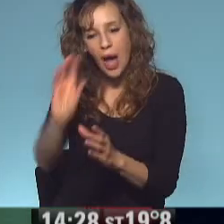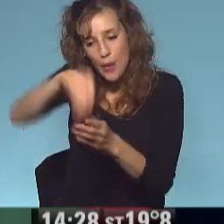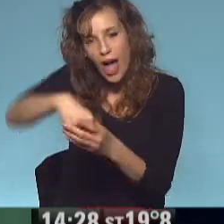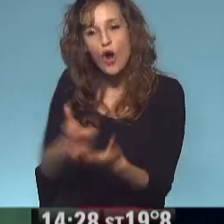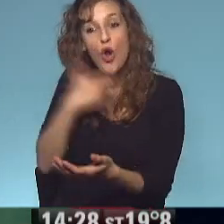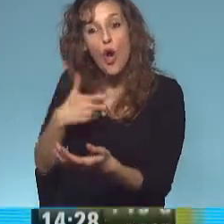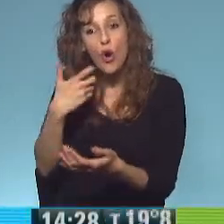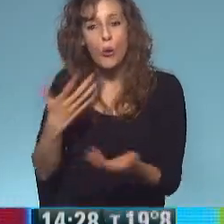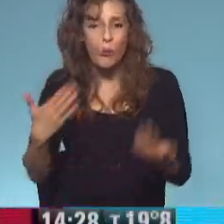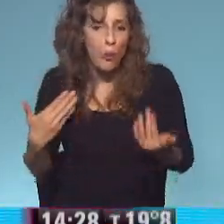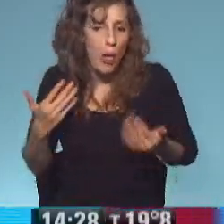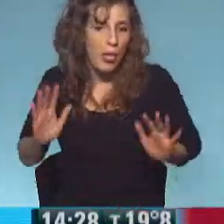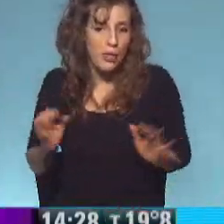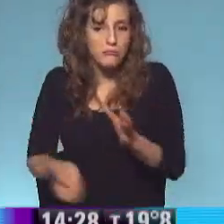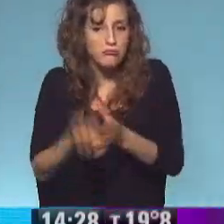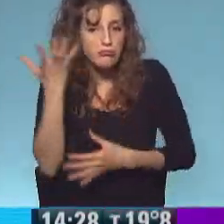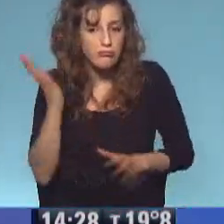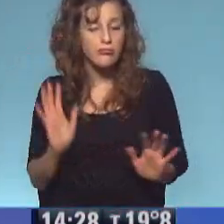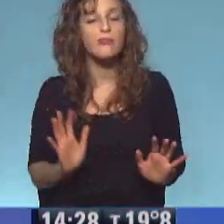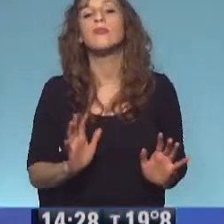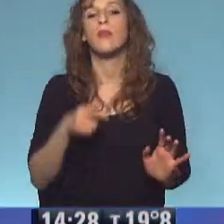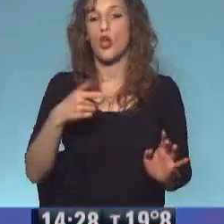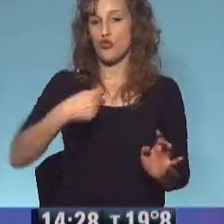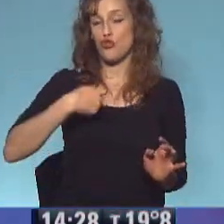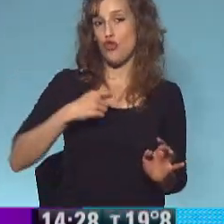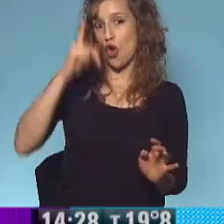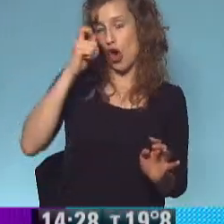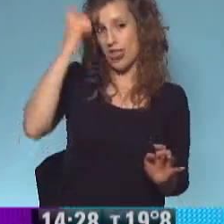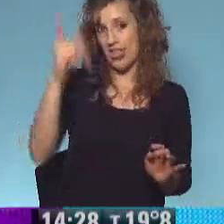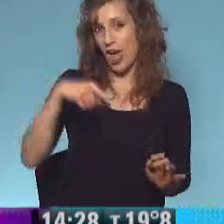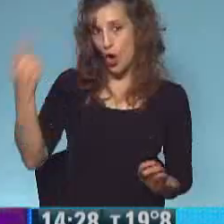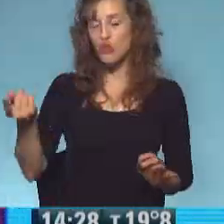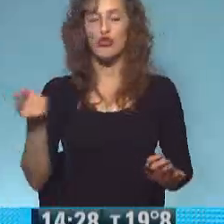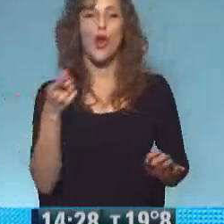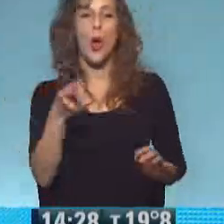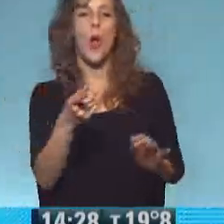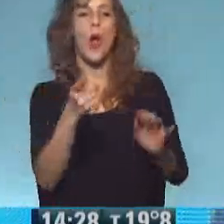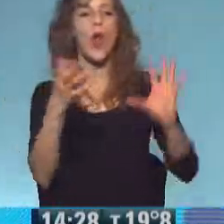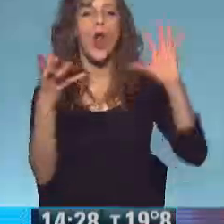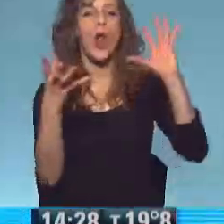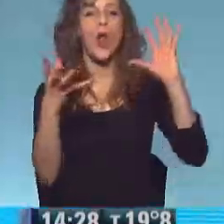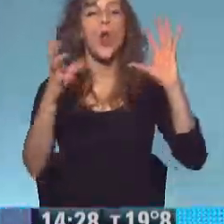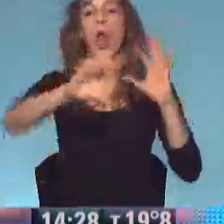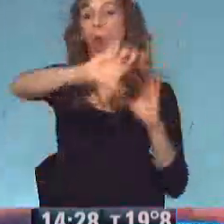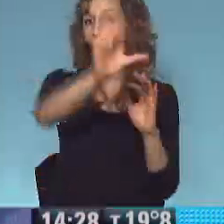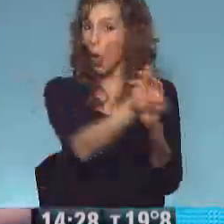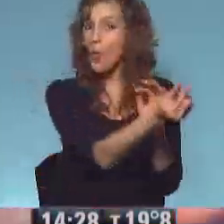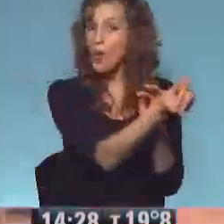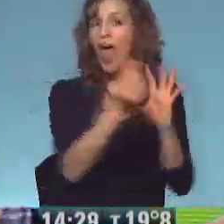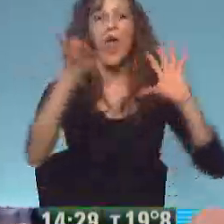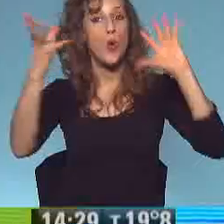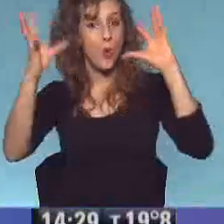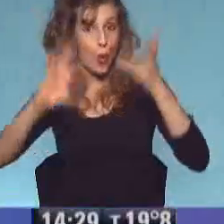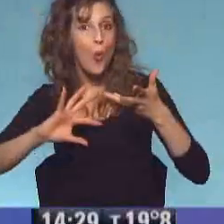tengo una rima con esto mismo. Dale. La luna y una nube de algodón, a mi papel, en un calzón. Rimó.